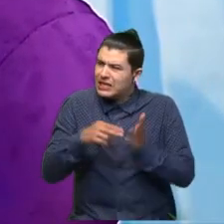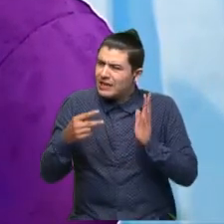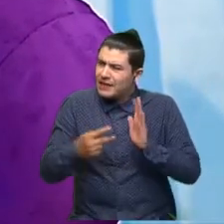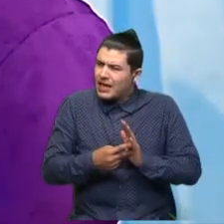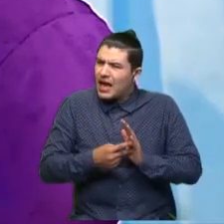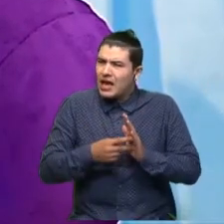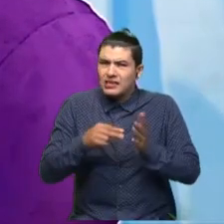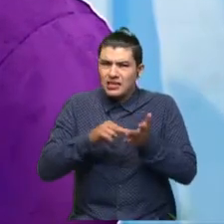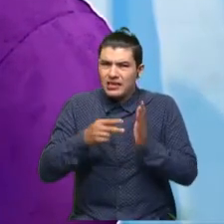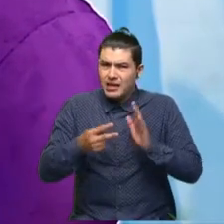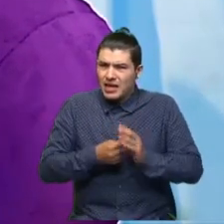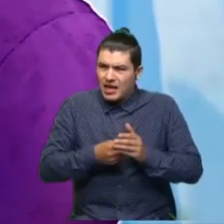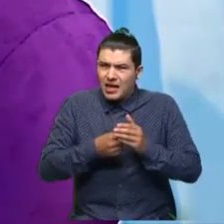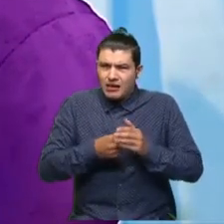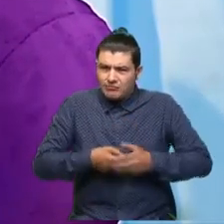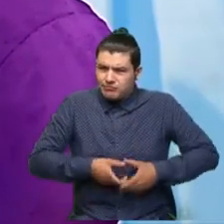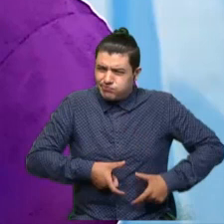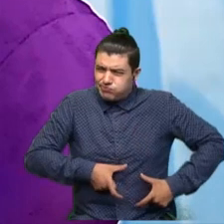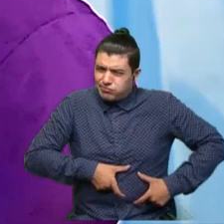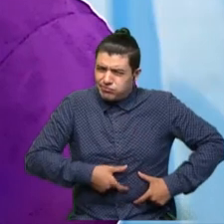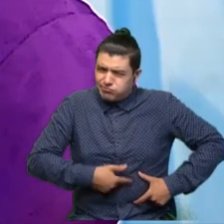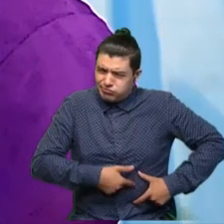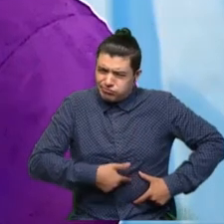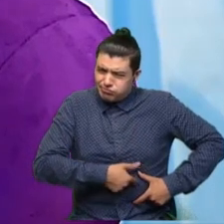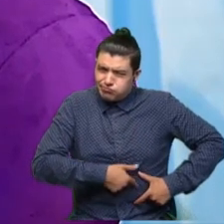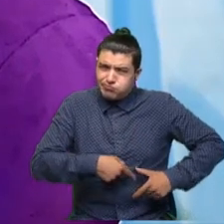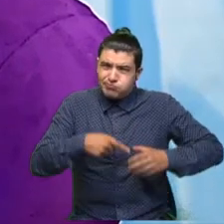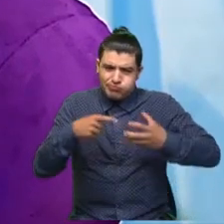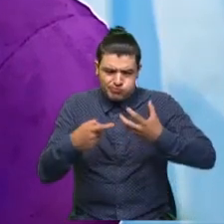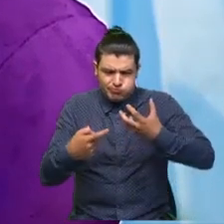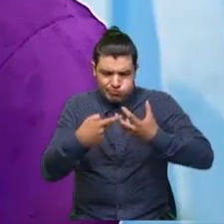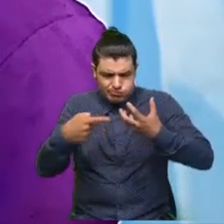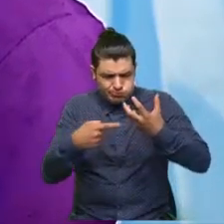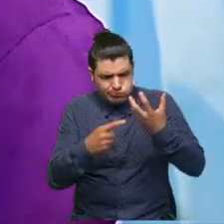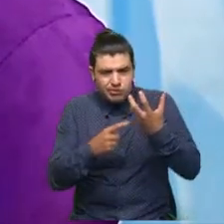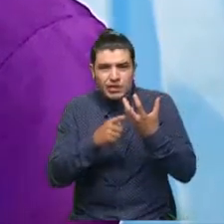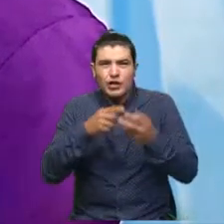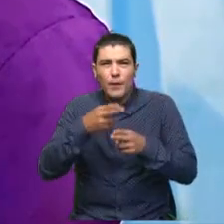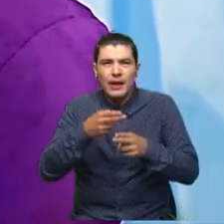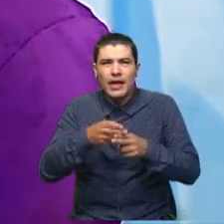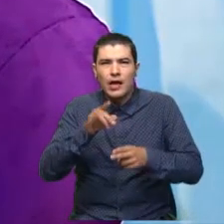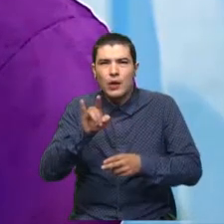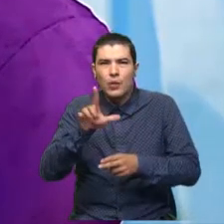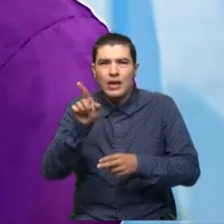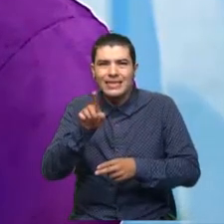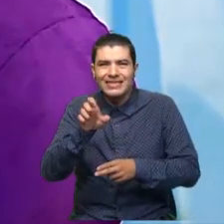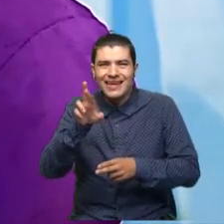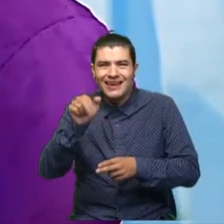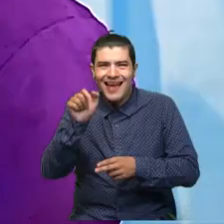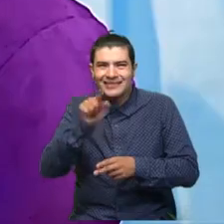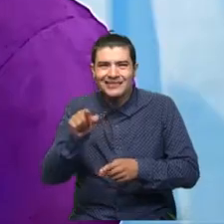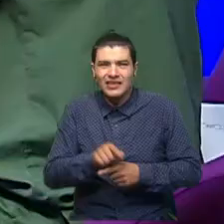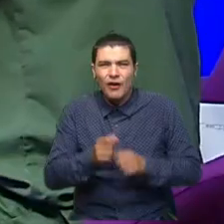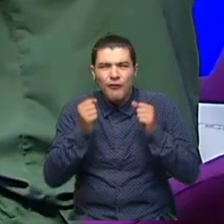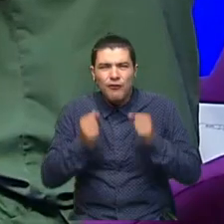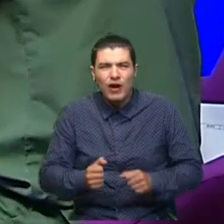que conocemos de pronto como úlceras gástricas o duodenales, ¿cierto? Quiero que le dejemos claro a nuestros televidentes ¿cuáles son